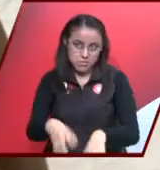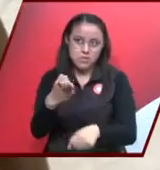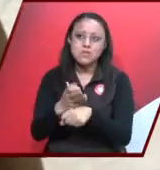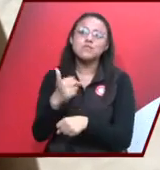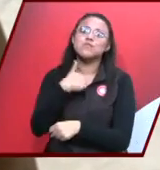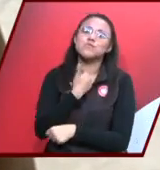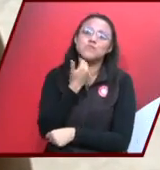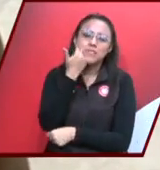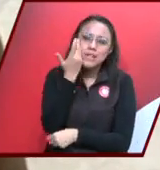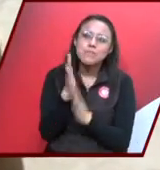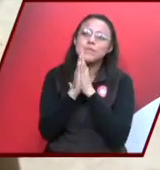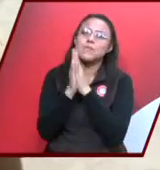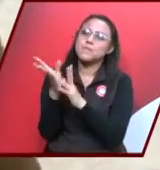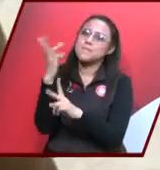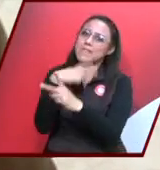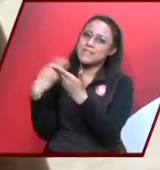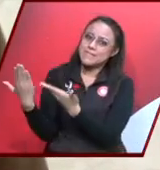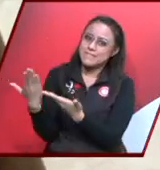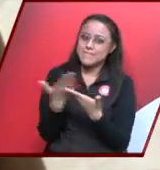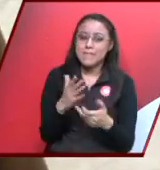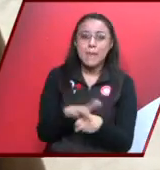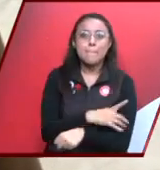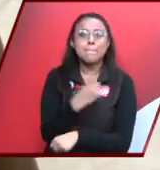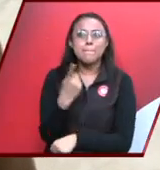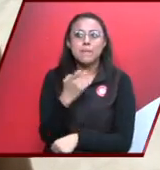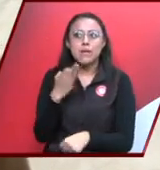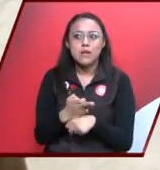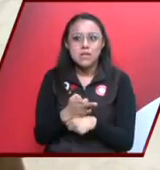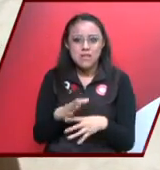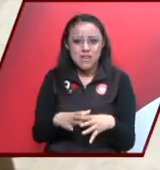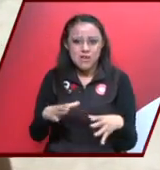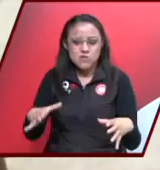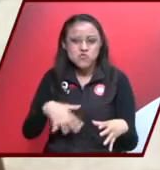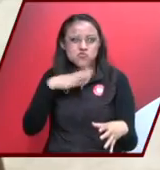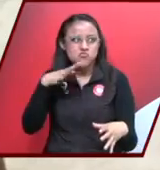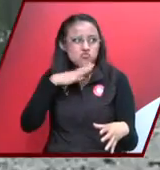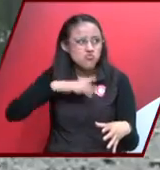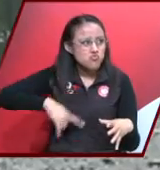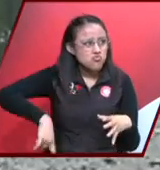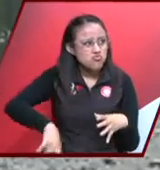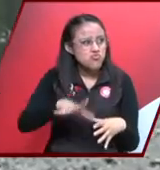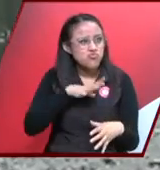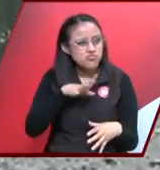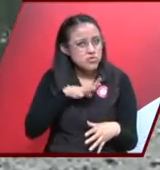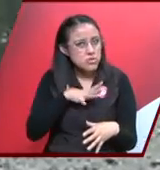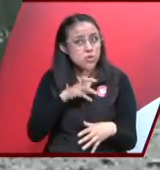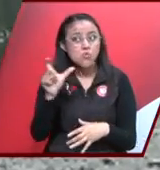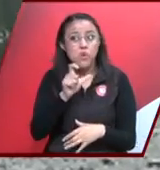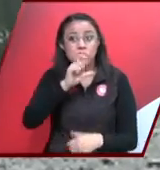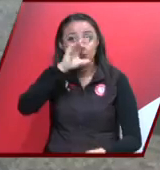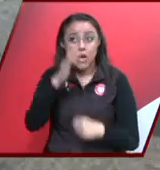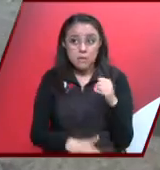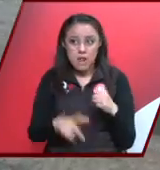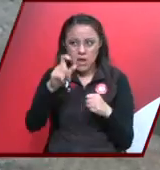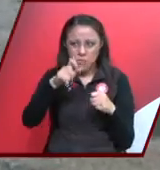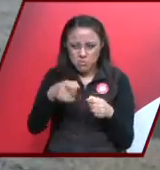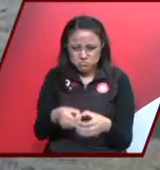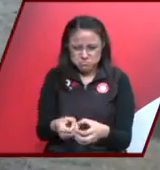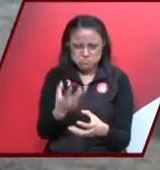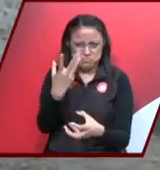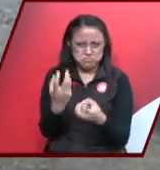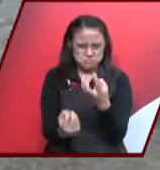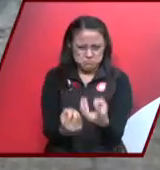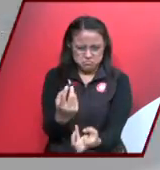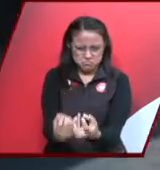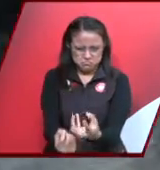es que nos arreglen aquí porque se nos está tapando los drenajes. Y cuando cae el agua,